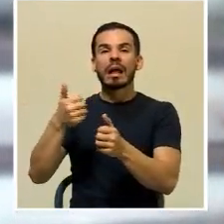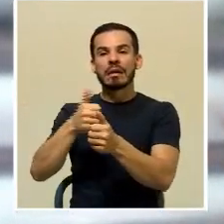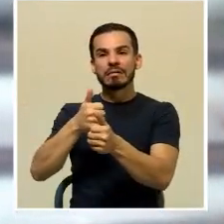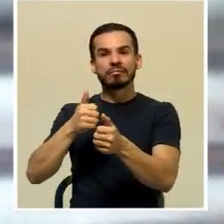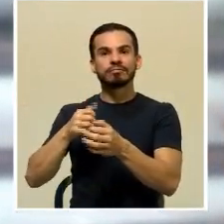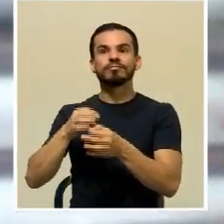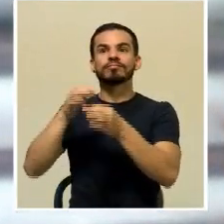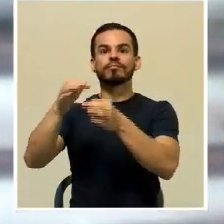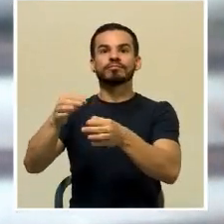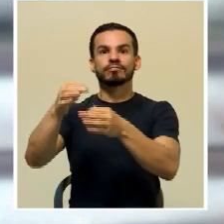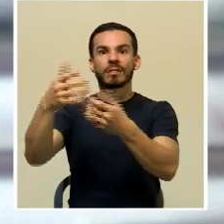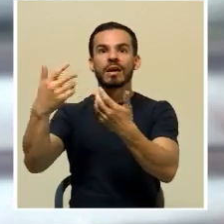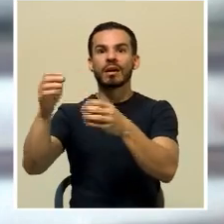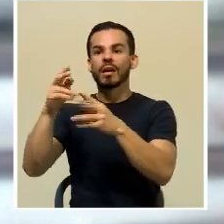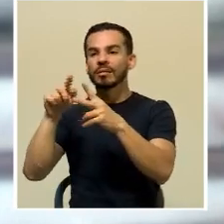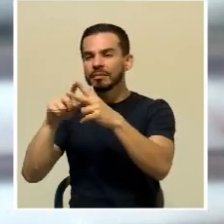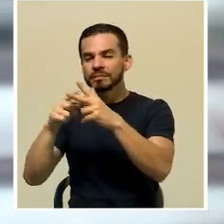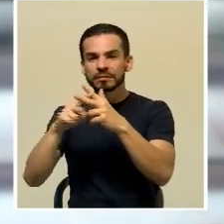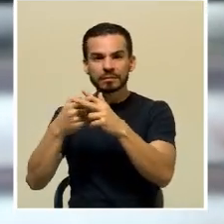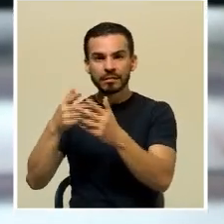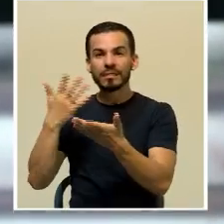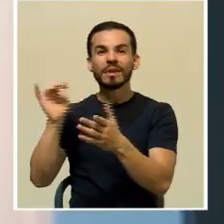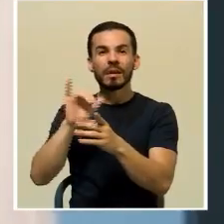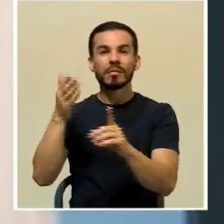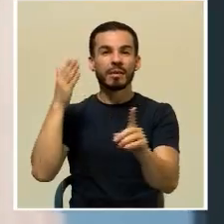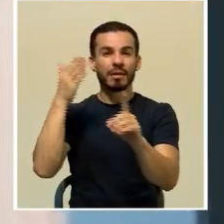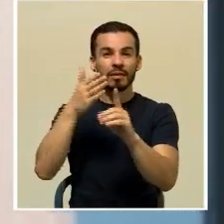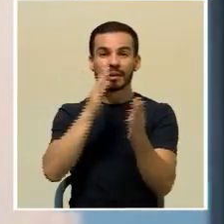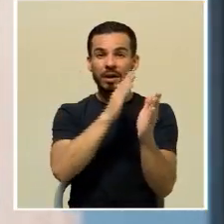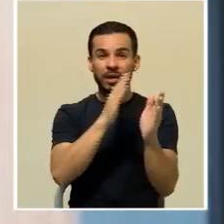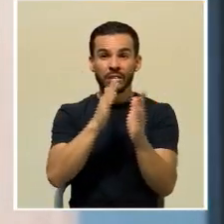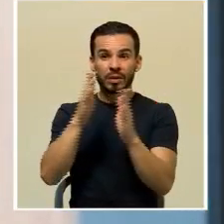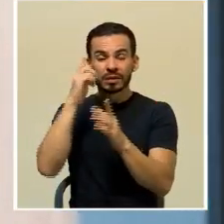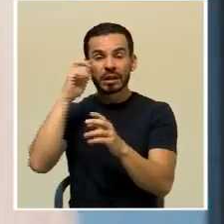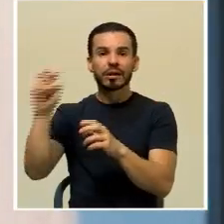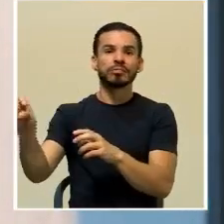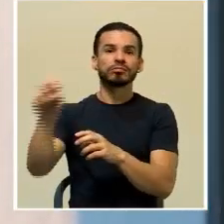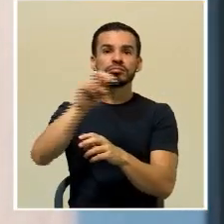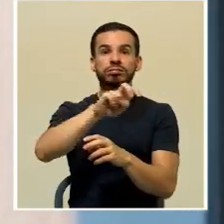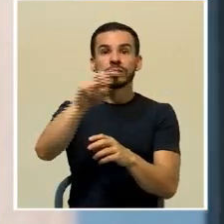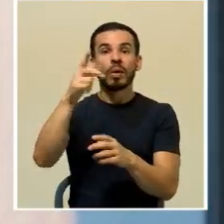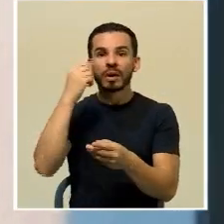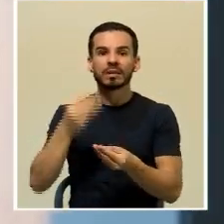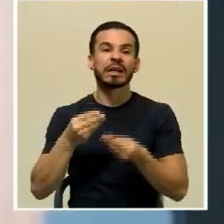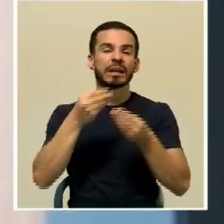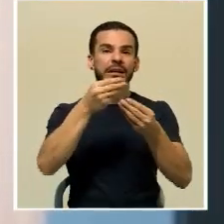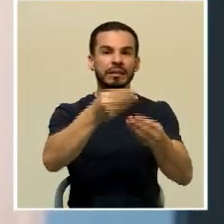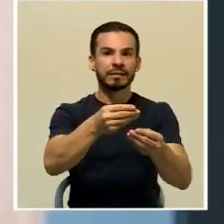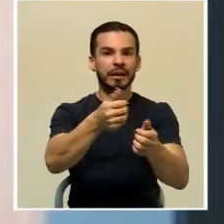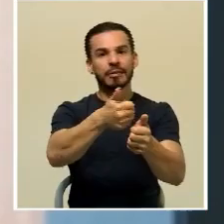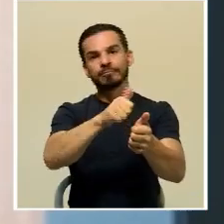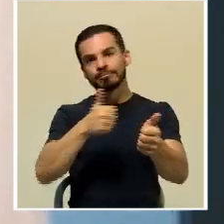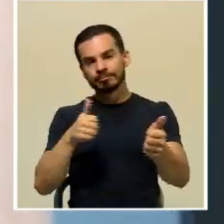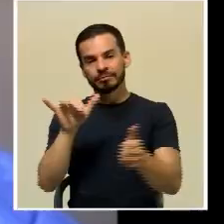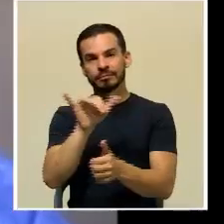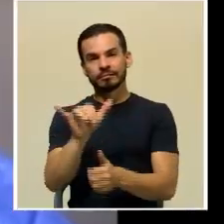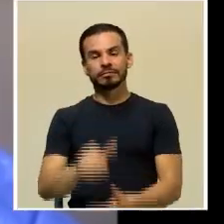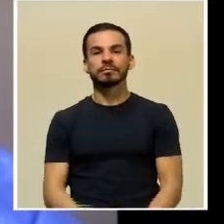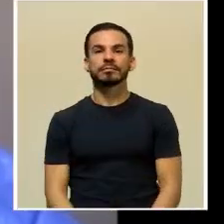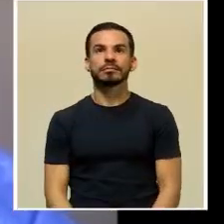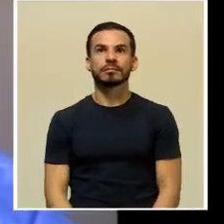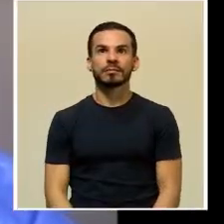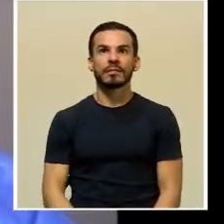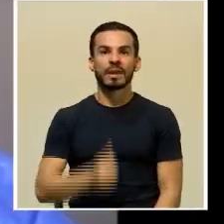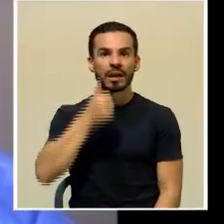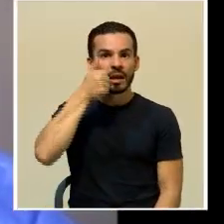así la fabricación. Además, ha habido afectación en la logística de traslados, con lo que las entregas también han sufrido retrasos. El